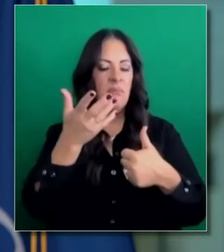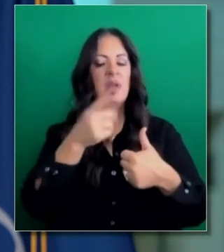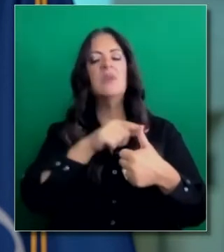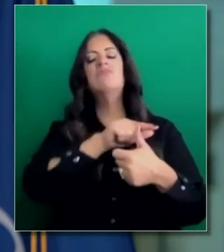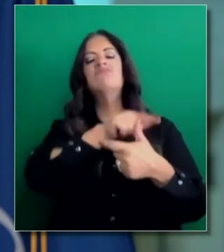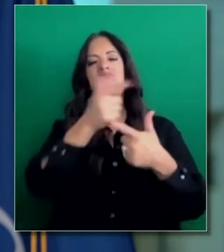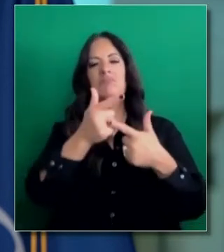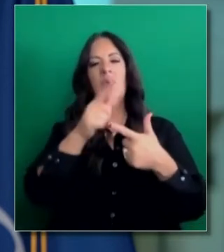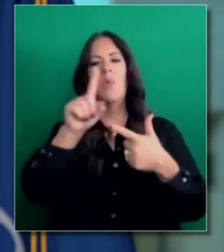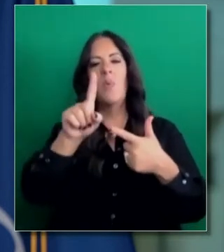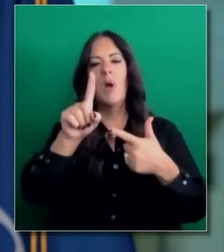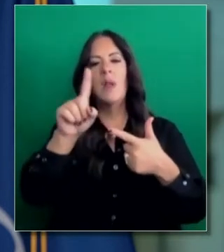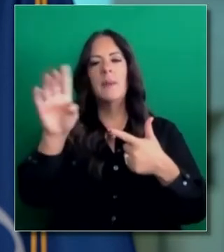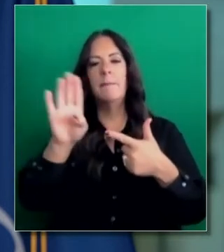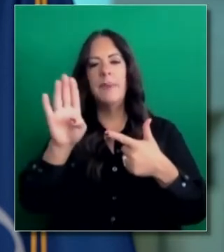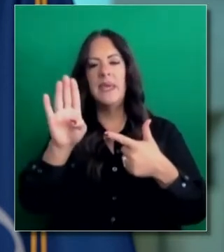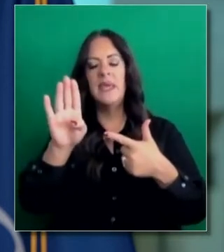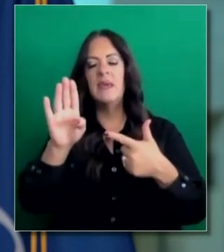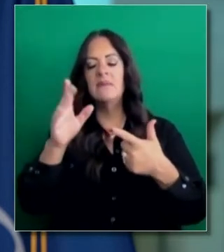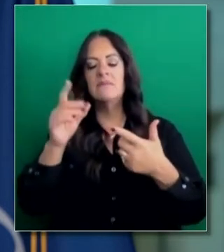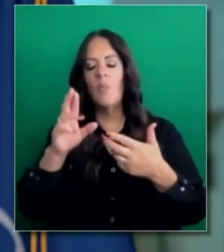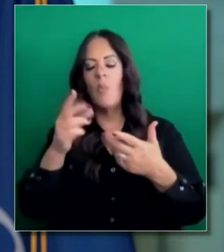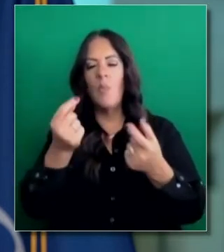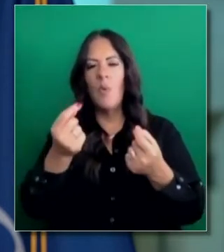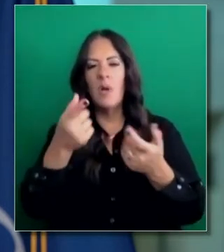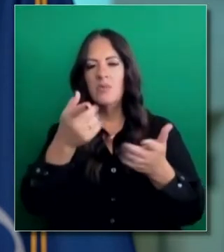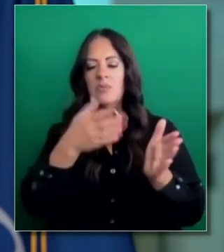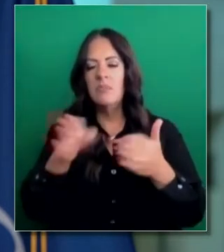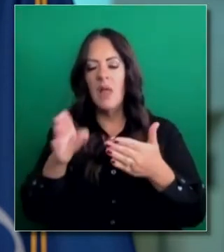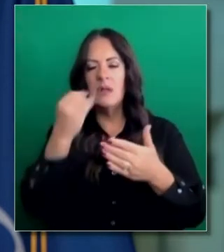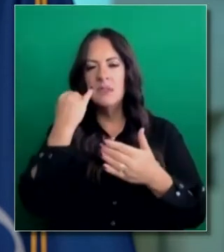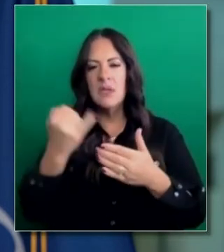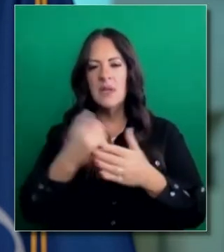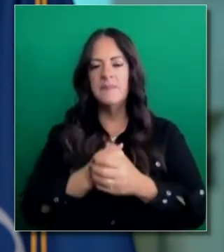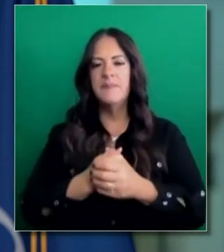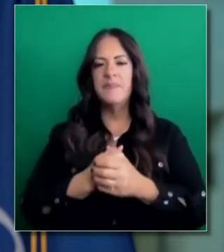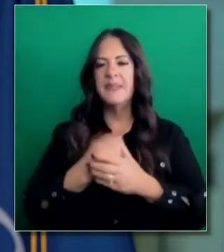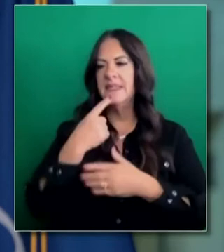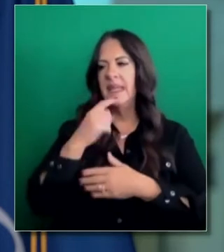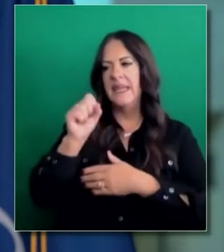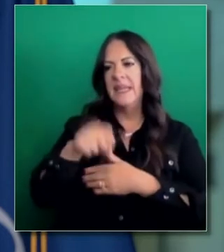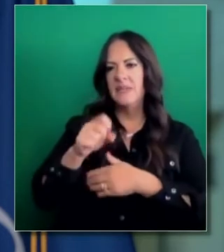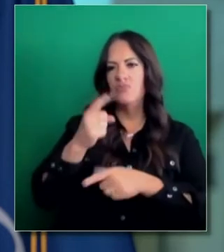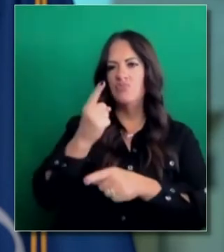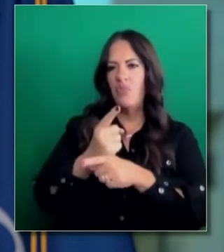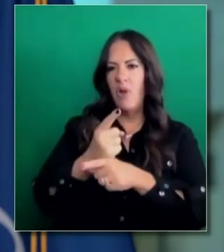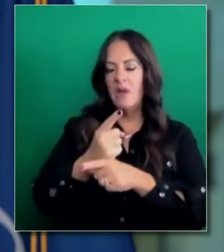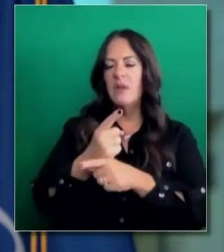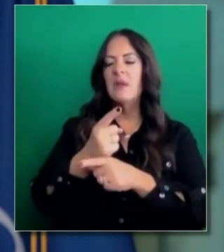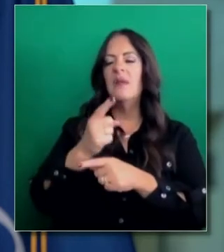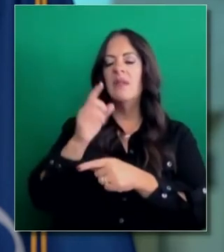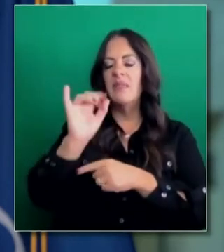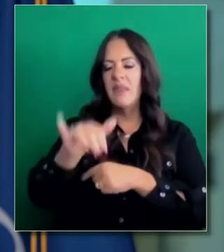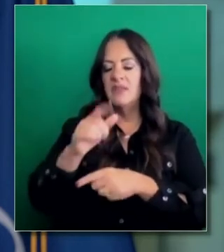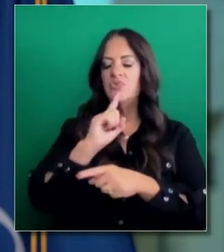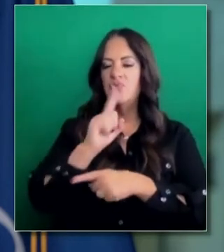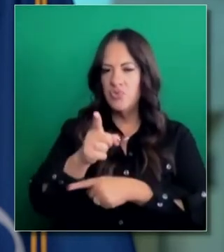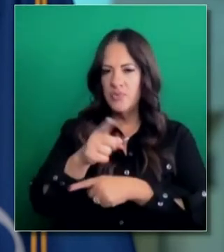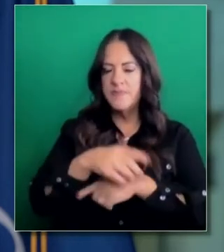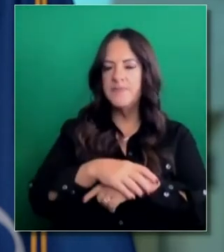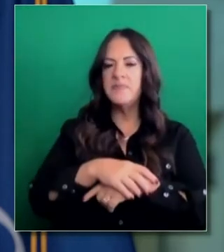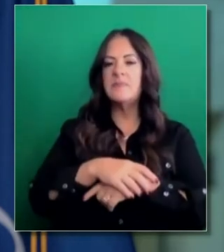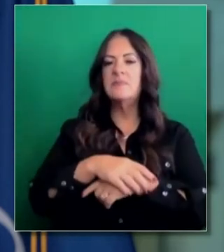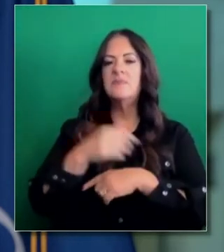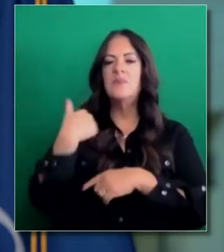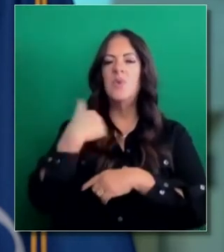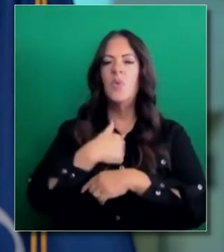estamos hablando de si hay dosis que están a disposición que sobra es lo segundo el doctor gadea explicar un poco mejor